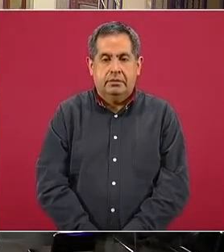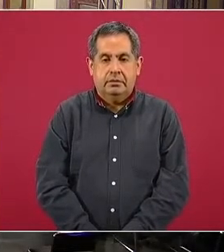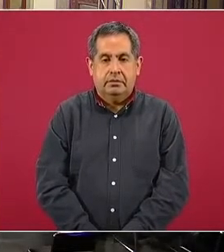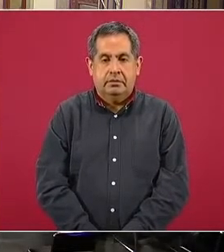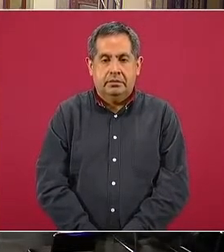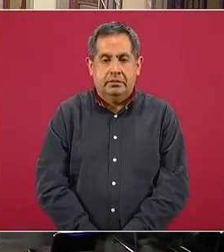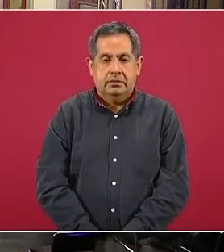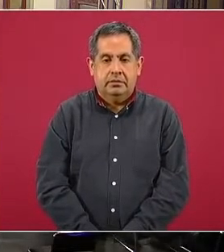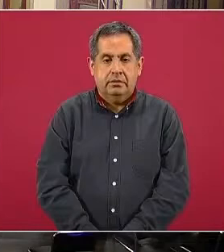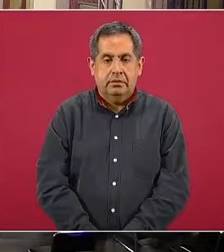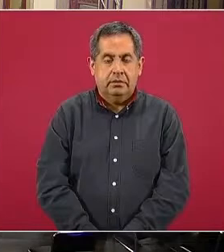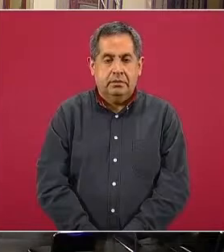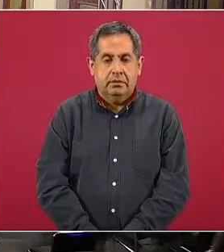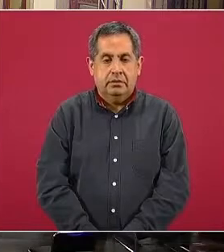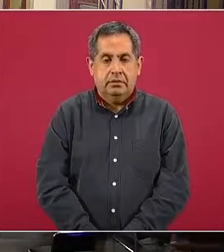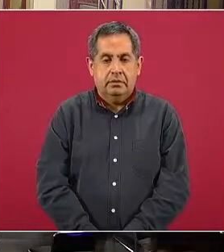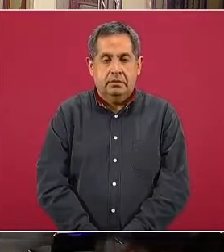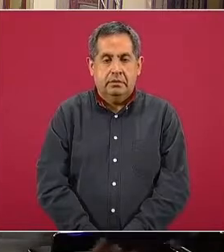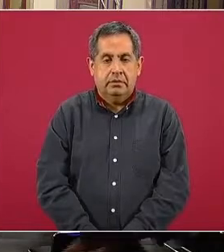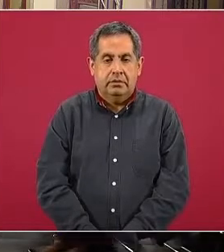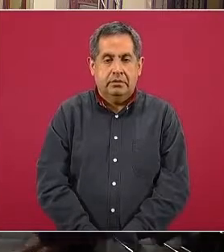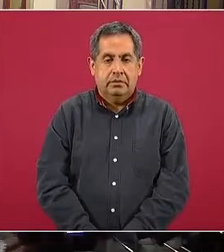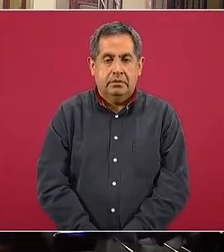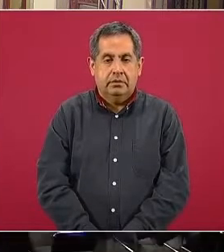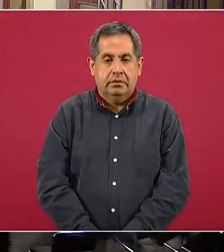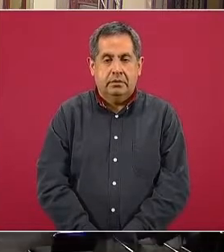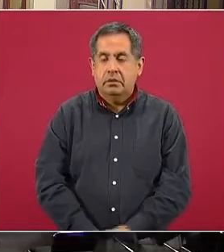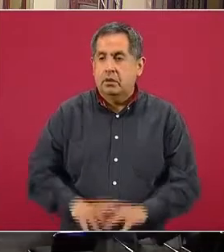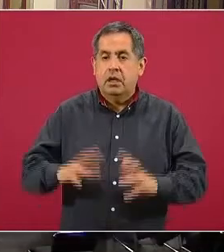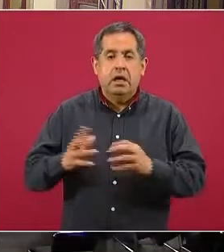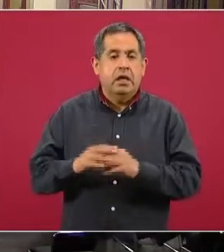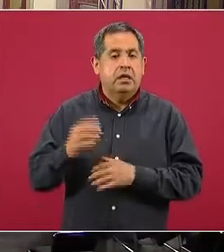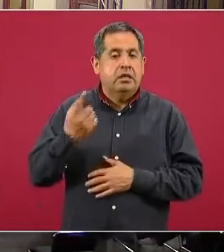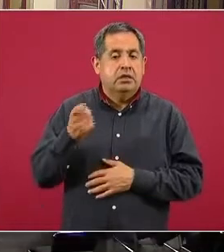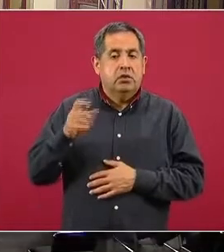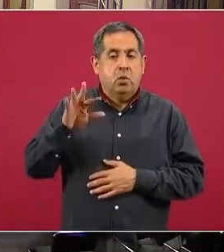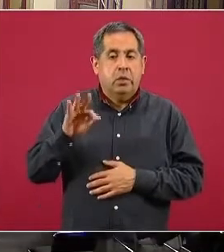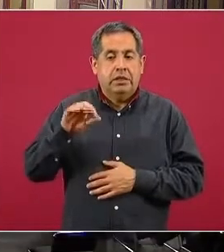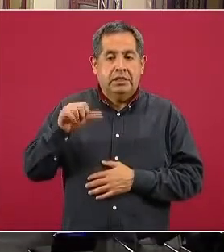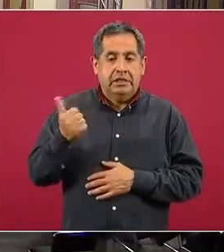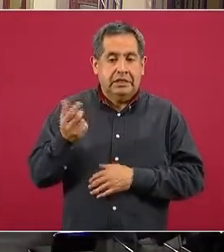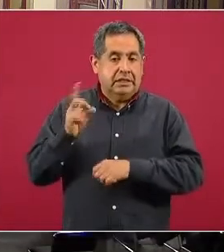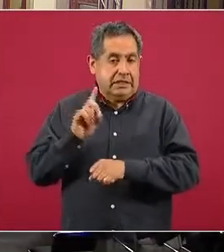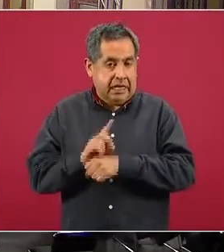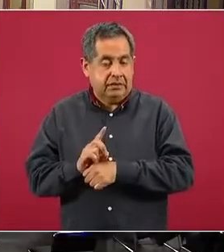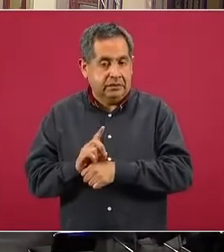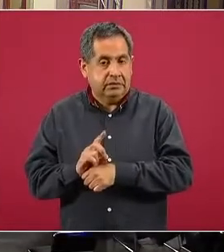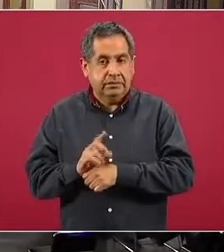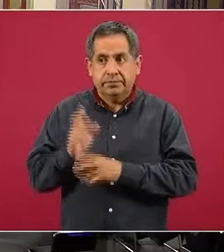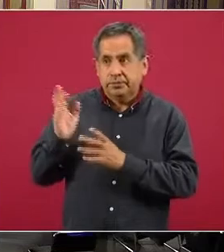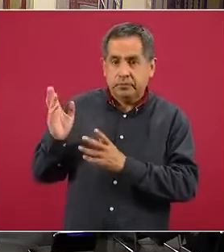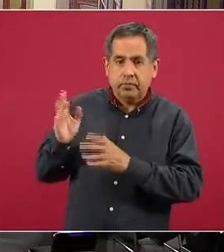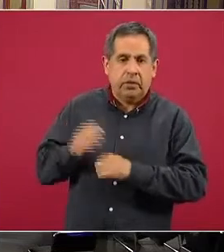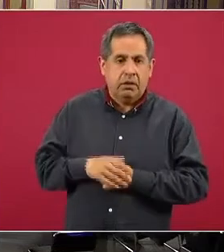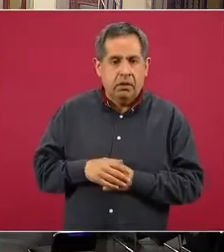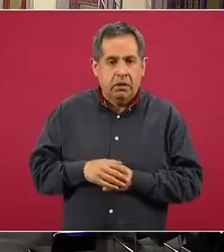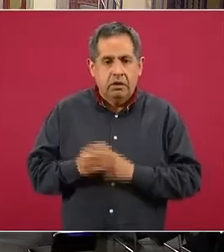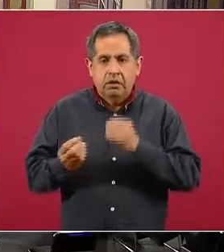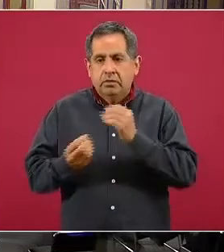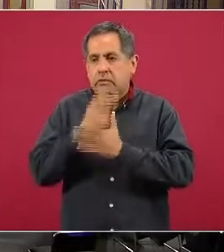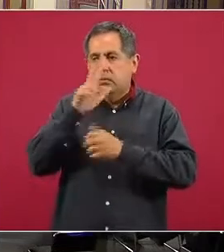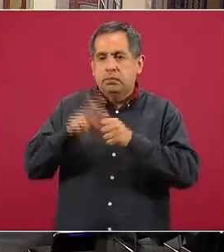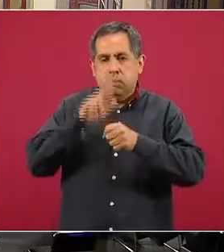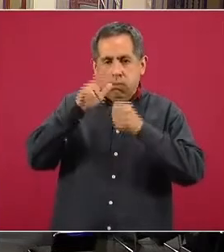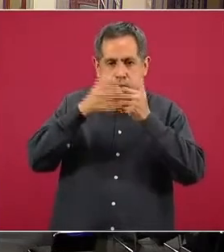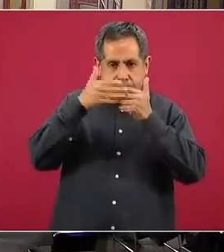Si me pone la primera diapositiva, por favor. Tenemos 146 días de este proceso de nueva normalidad. Cada vez que lo mencionamos, recordamos